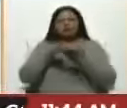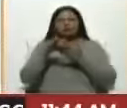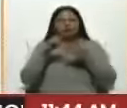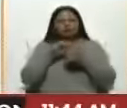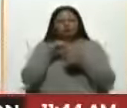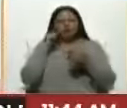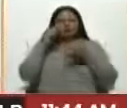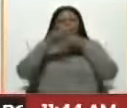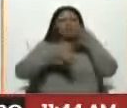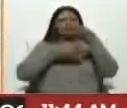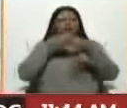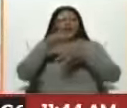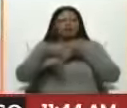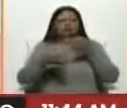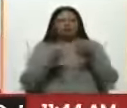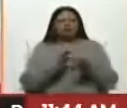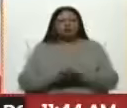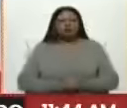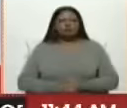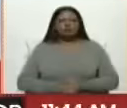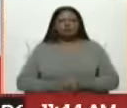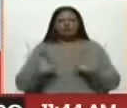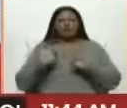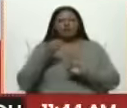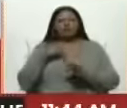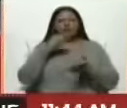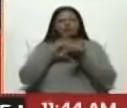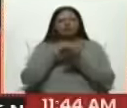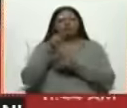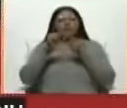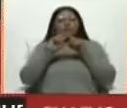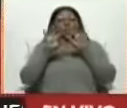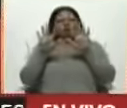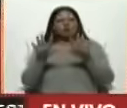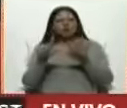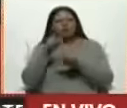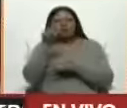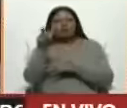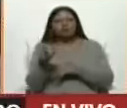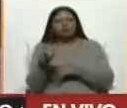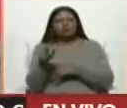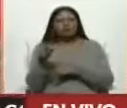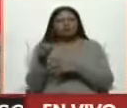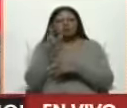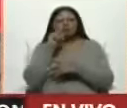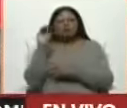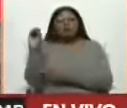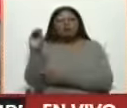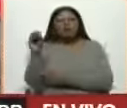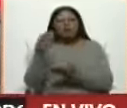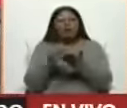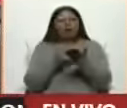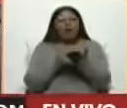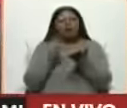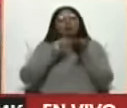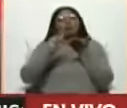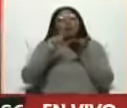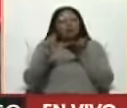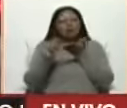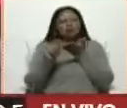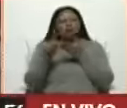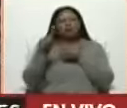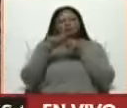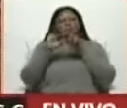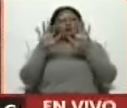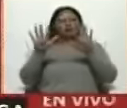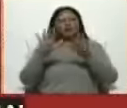Me explico. Nadie puede poner en su 1x10 a una persona si no le ha avisado previamente que está en